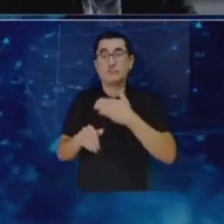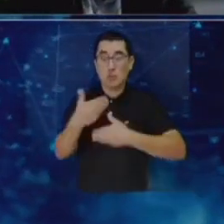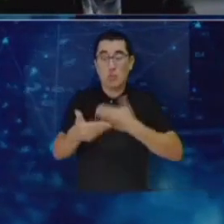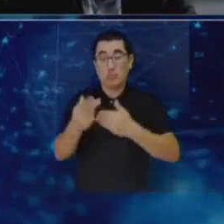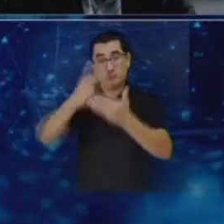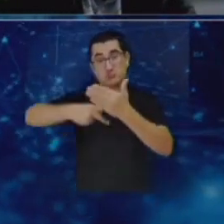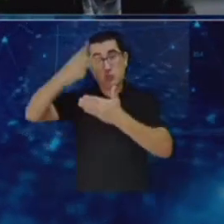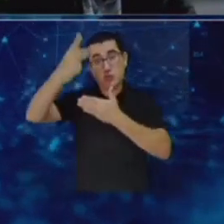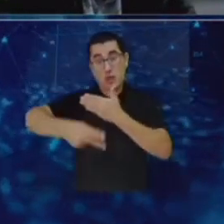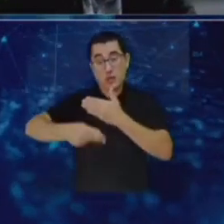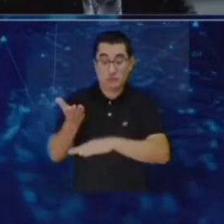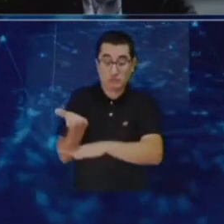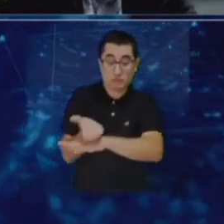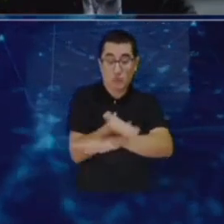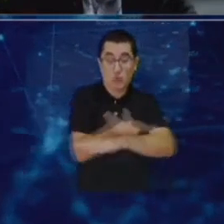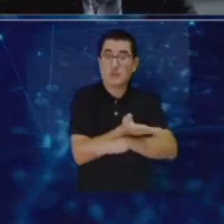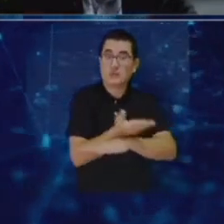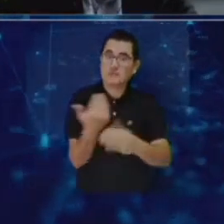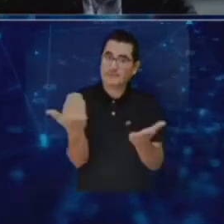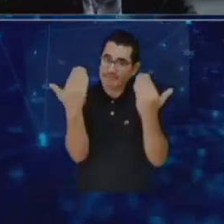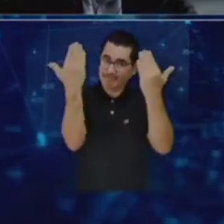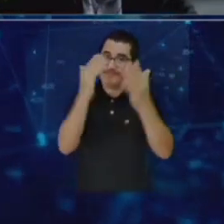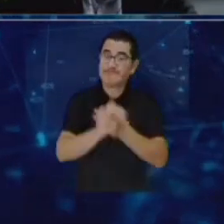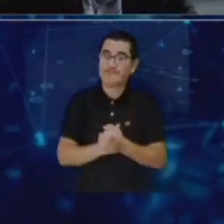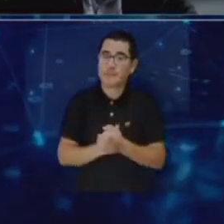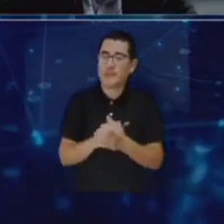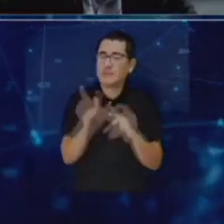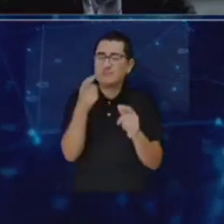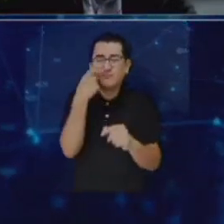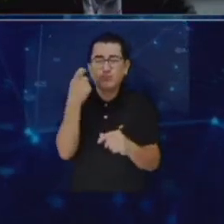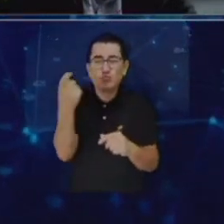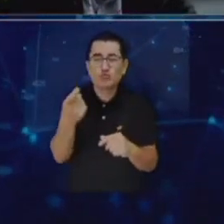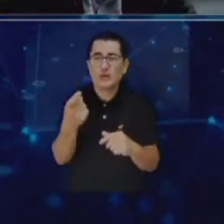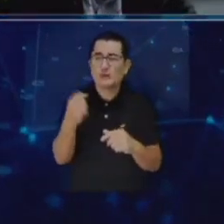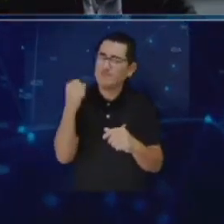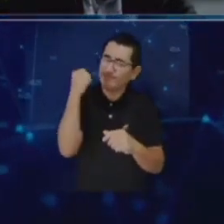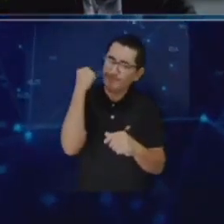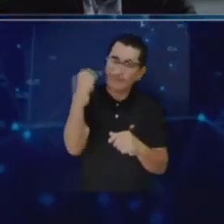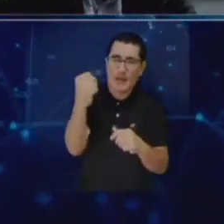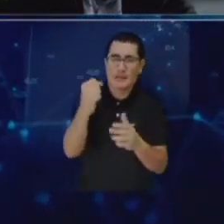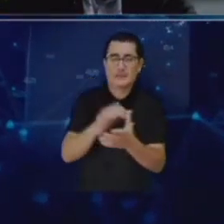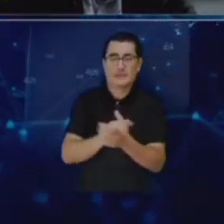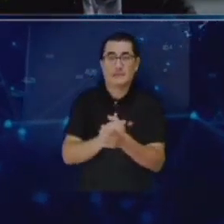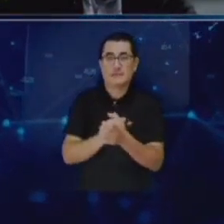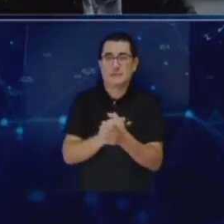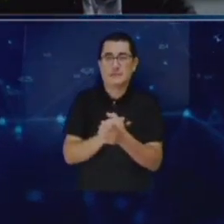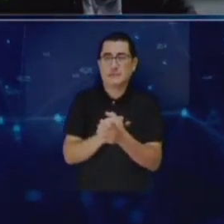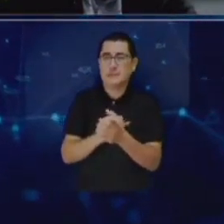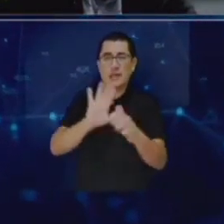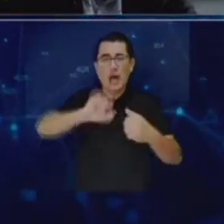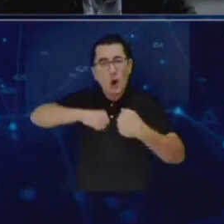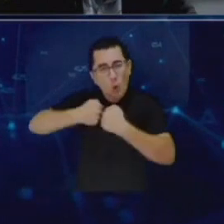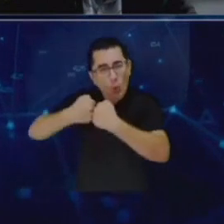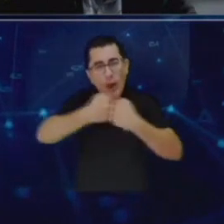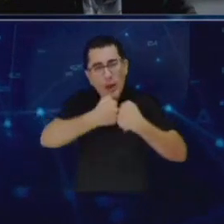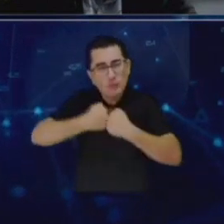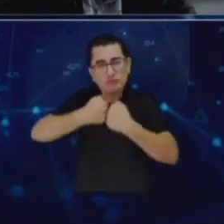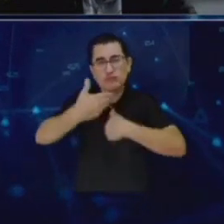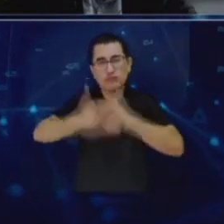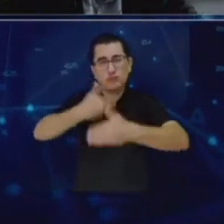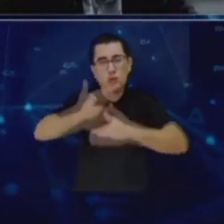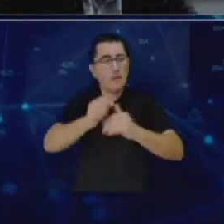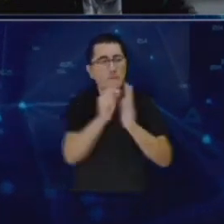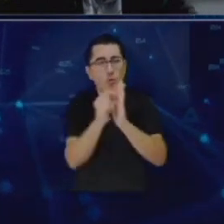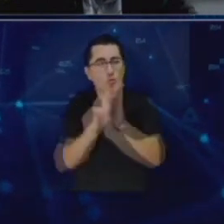de propuesta interamericana, el cual busca sobre todo conciliar algunos de los otros puntos de